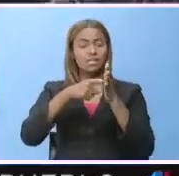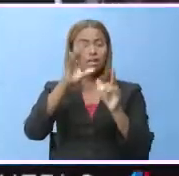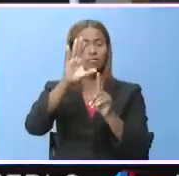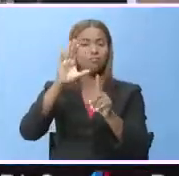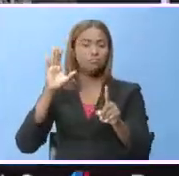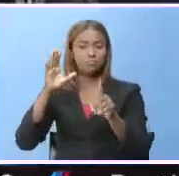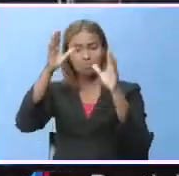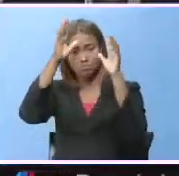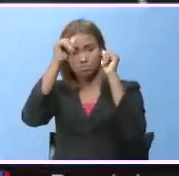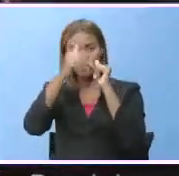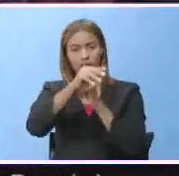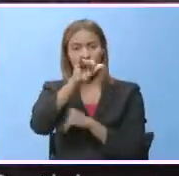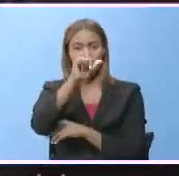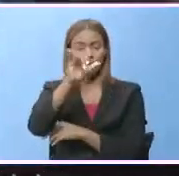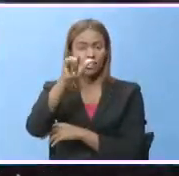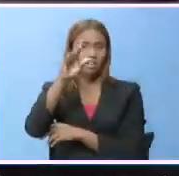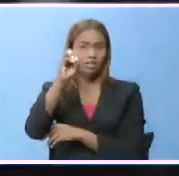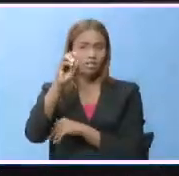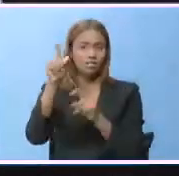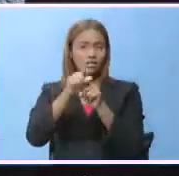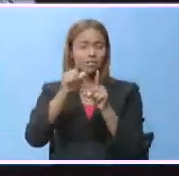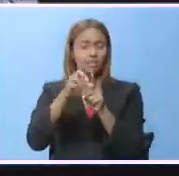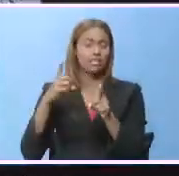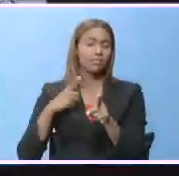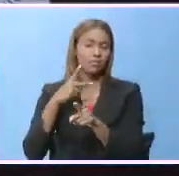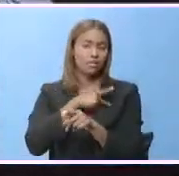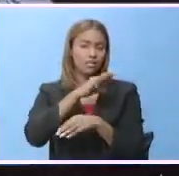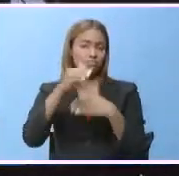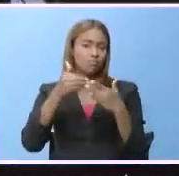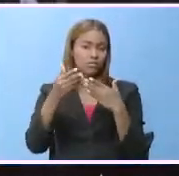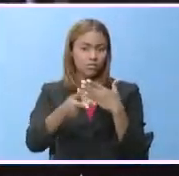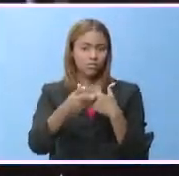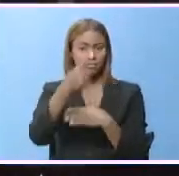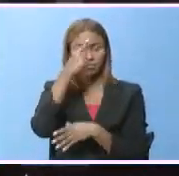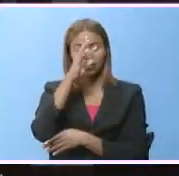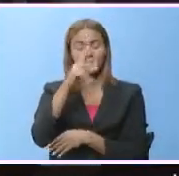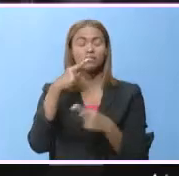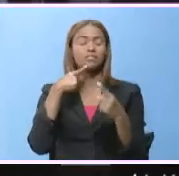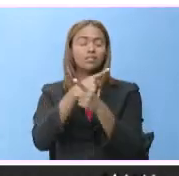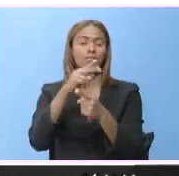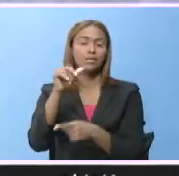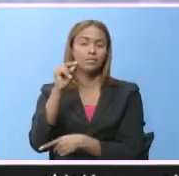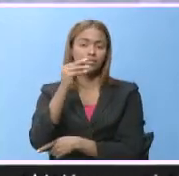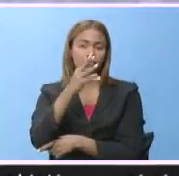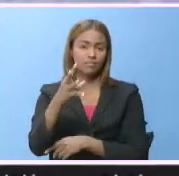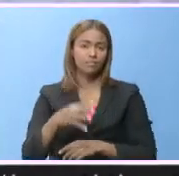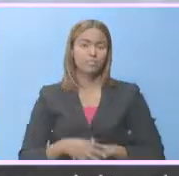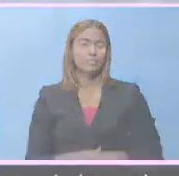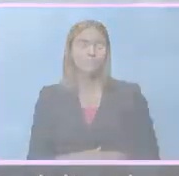mandatario Alejandro Yamatei y los diputados. Para 4RD Noticias, Melvin Gómez.